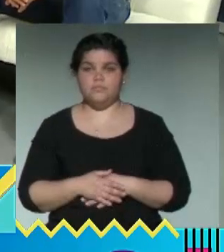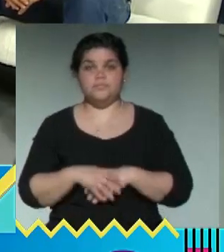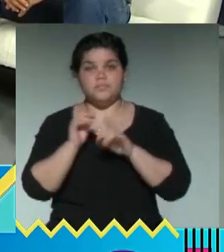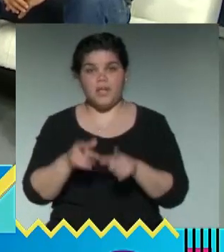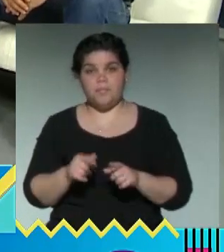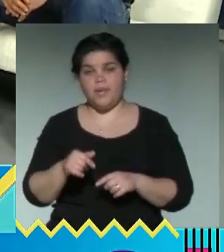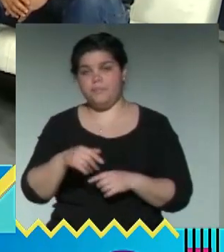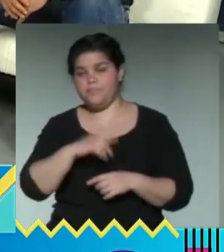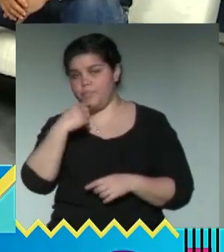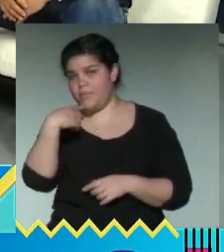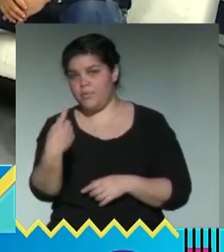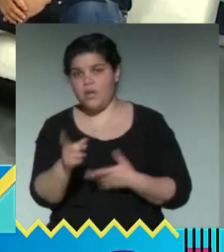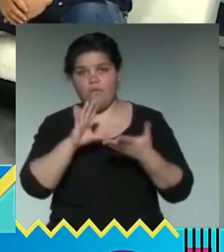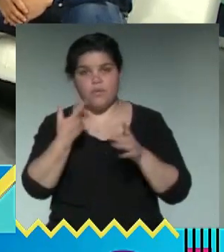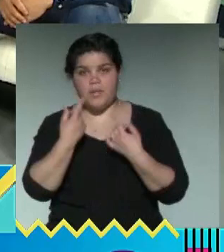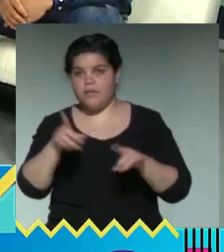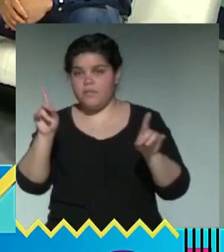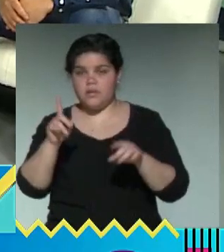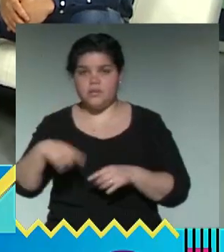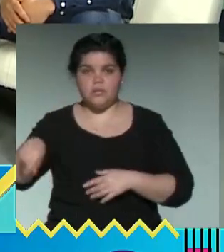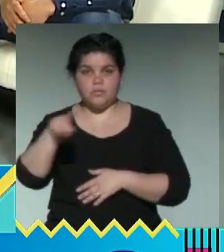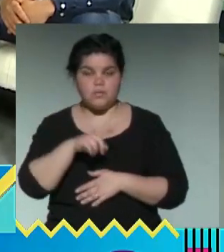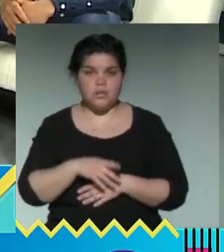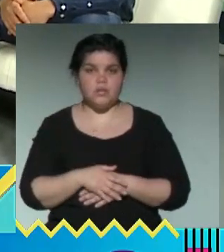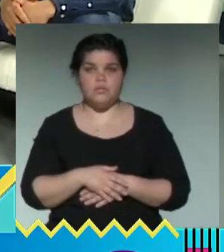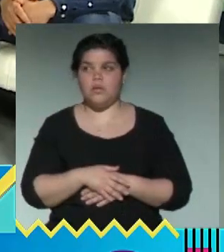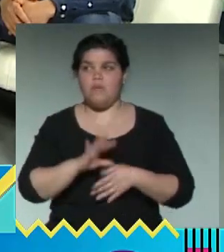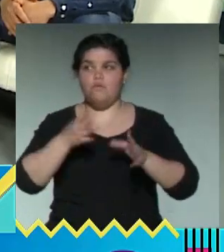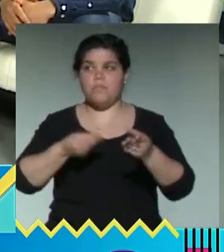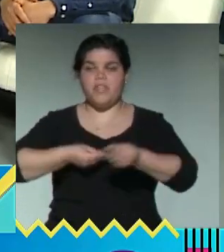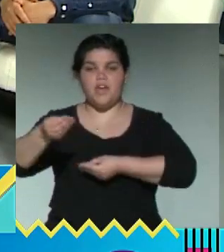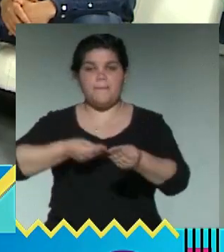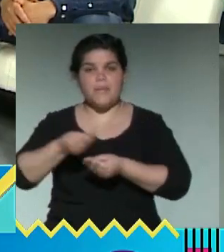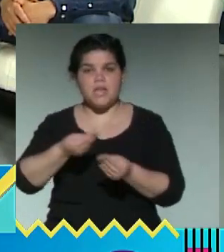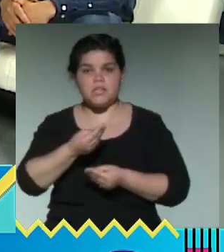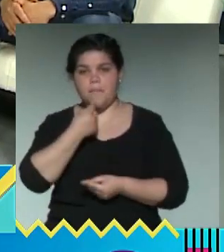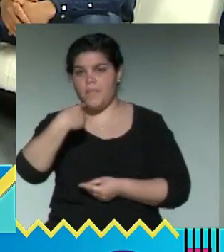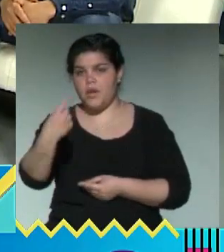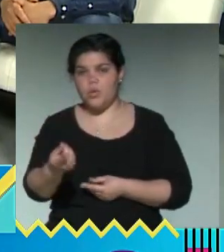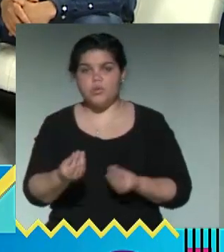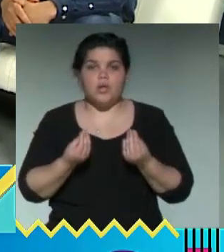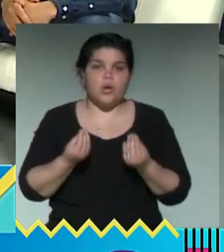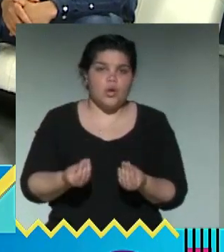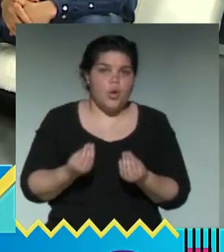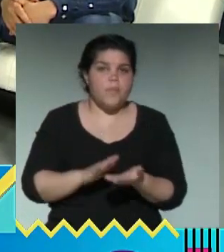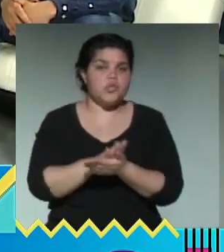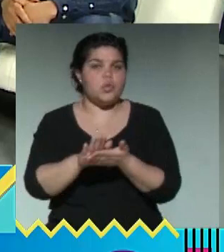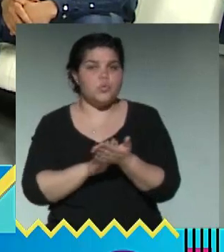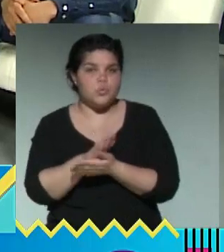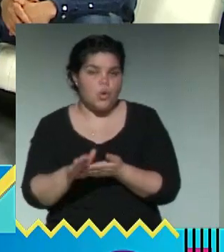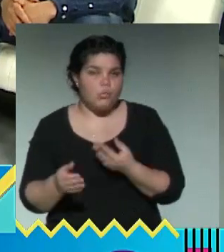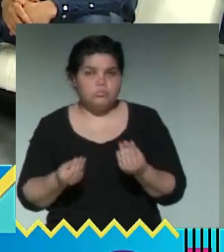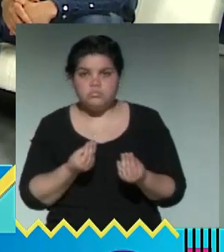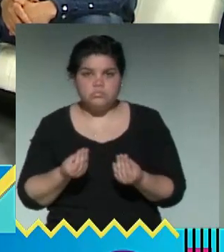replicarlo quizás de otras maneras a través de una cuestión empresarial, ¿no? El tema llevar estas soluciones. Y quizás